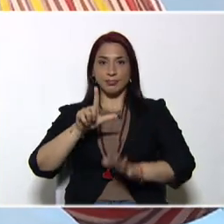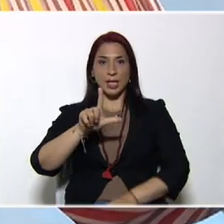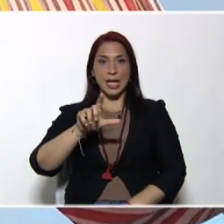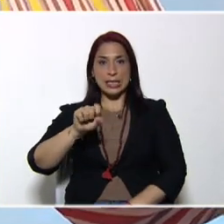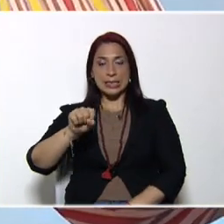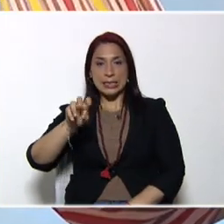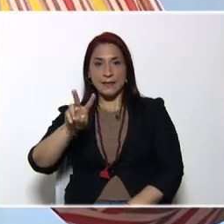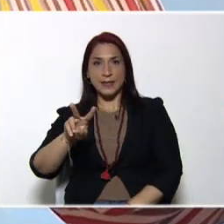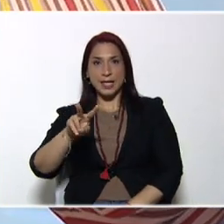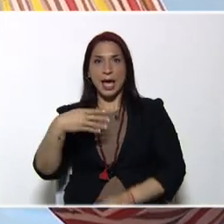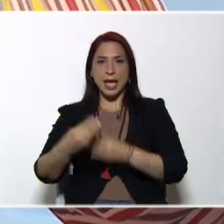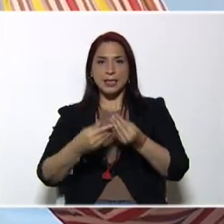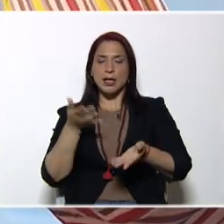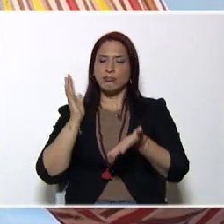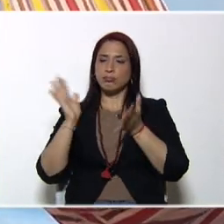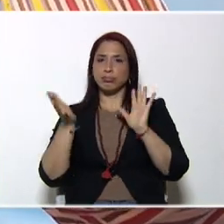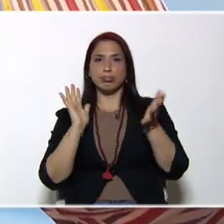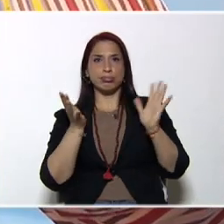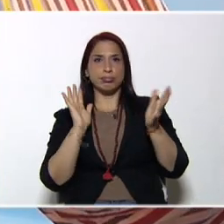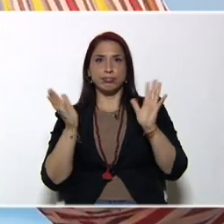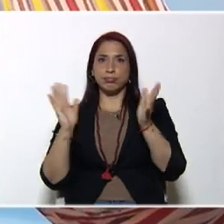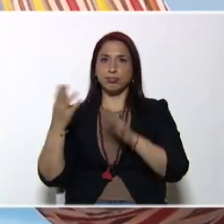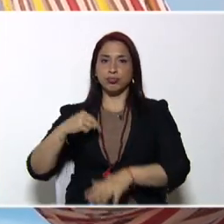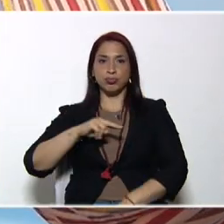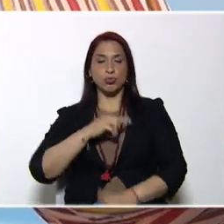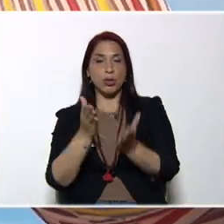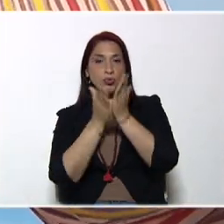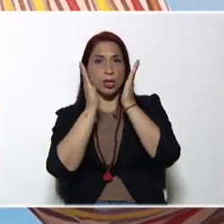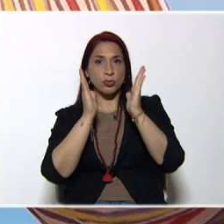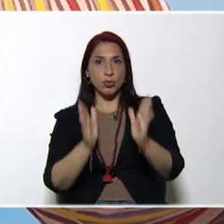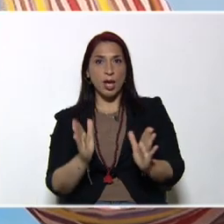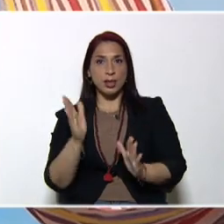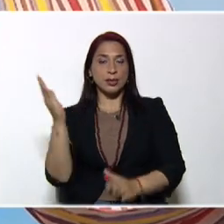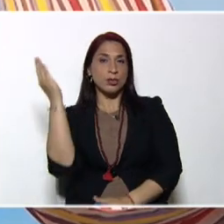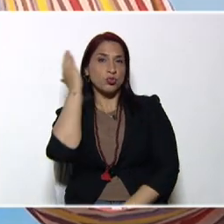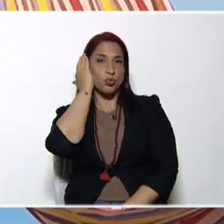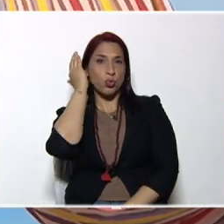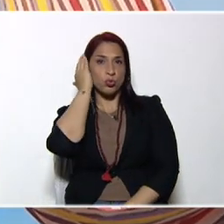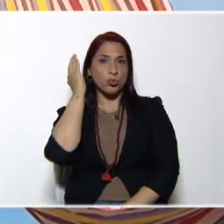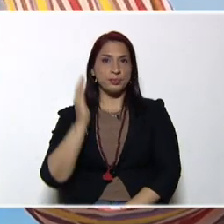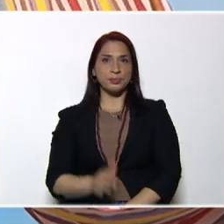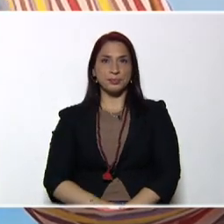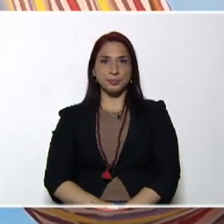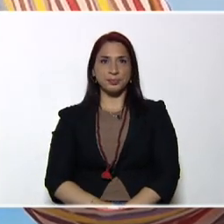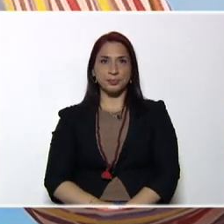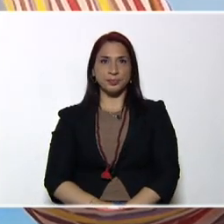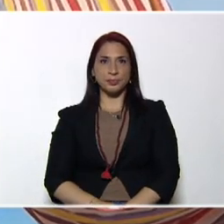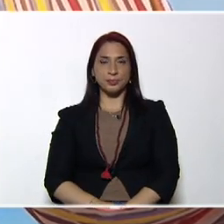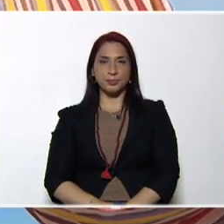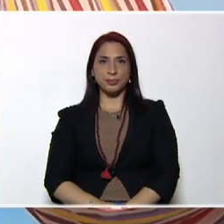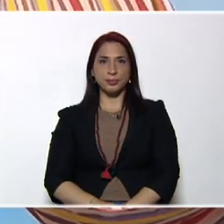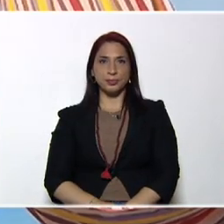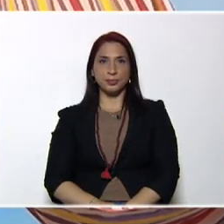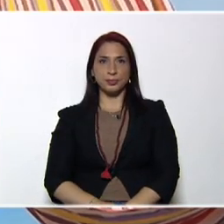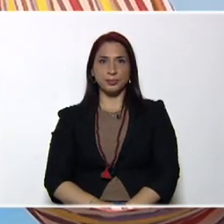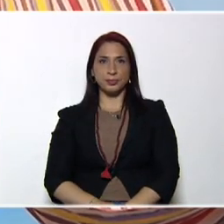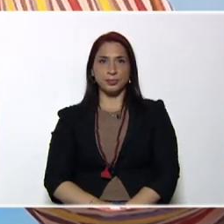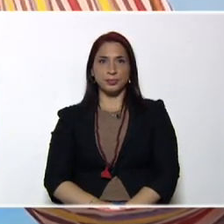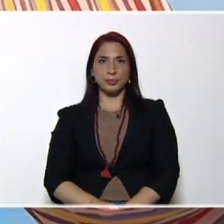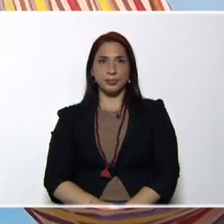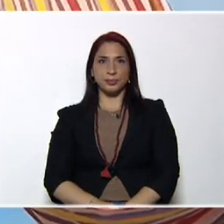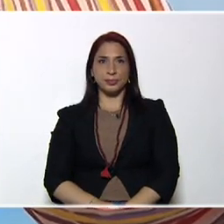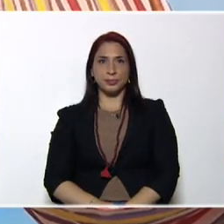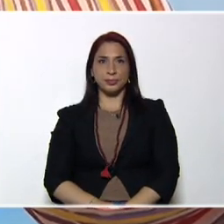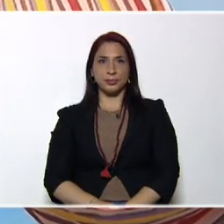hacer posible esta comunicación con nuestros estudiantes con necesidades educativas especiales y o